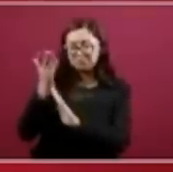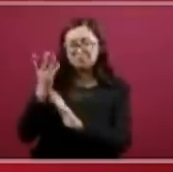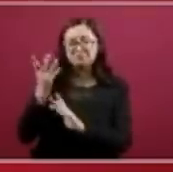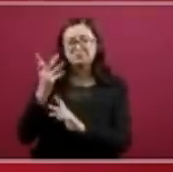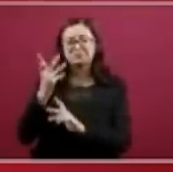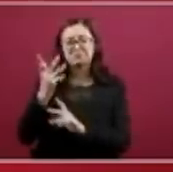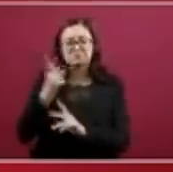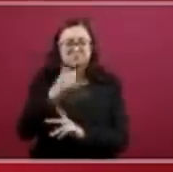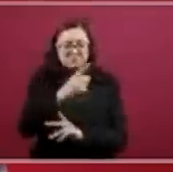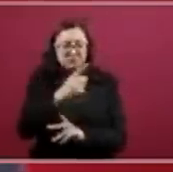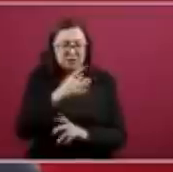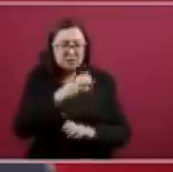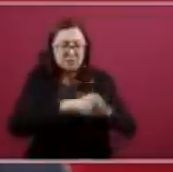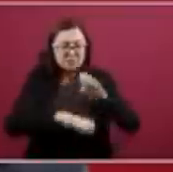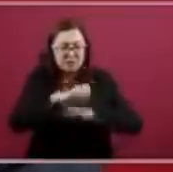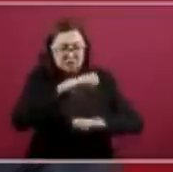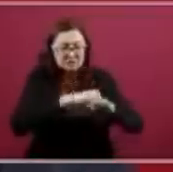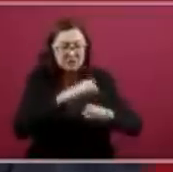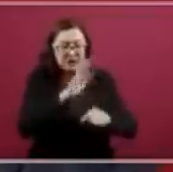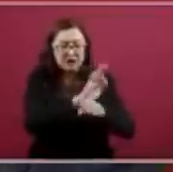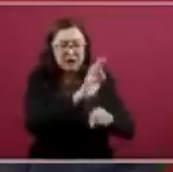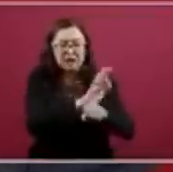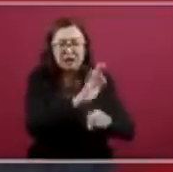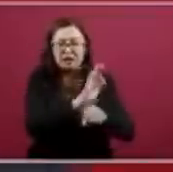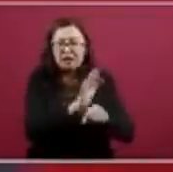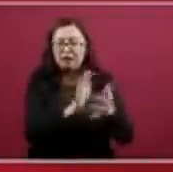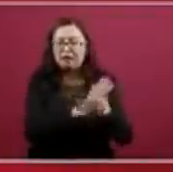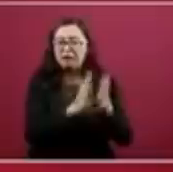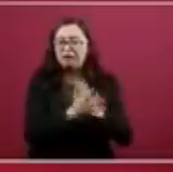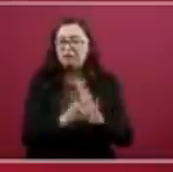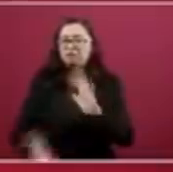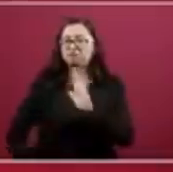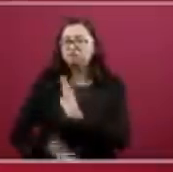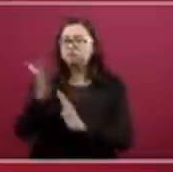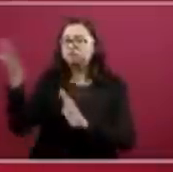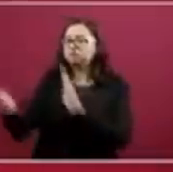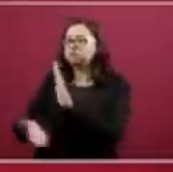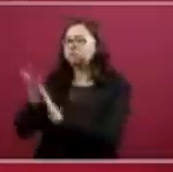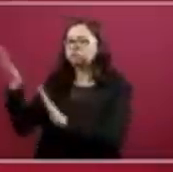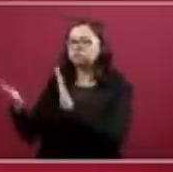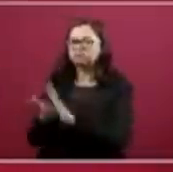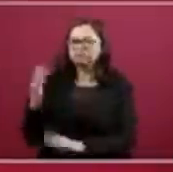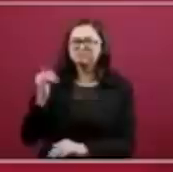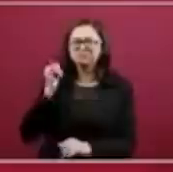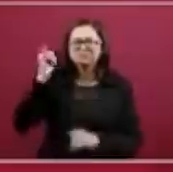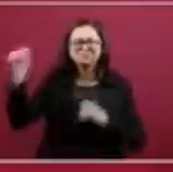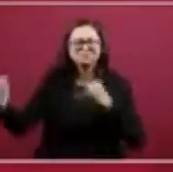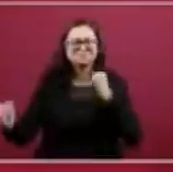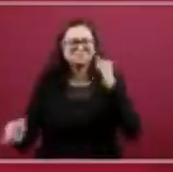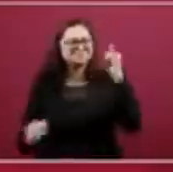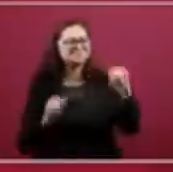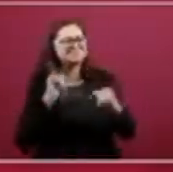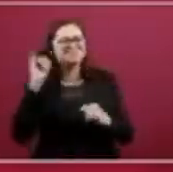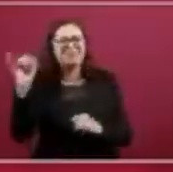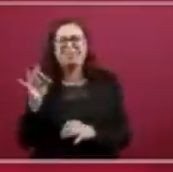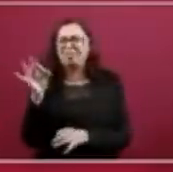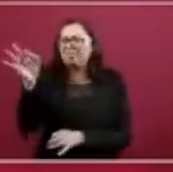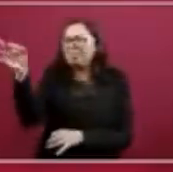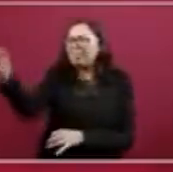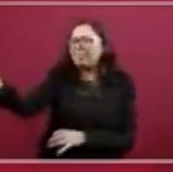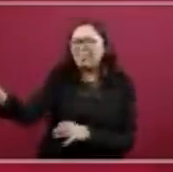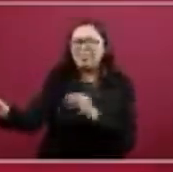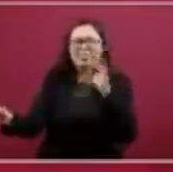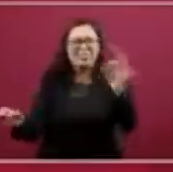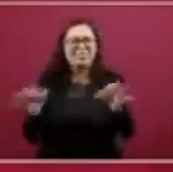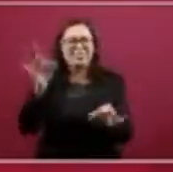empresas. Se hicieron unidades habitacionales en sitios remotos,